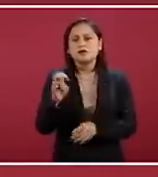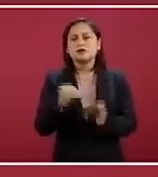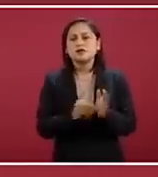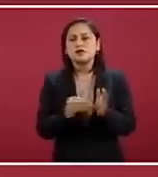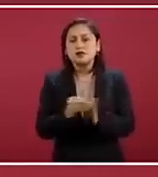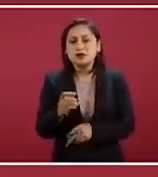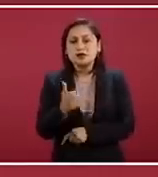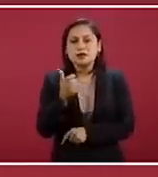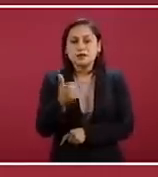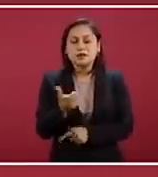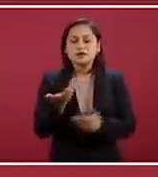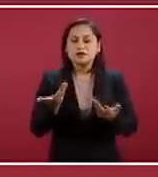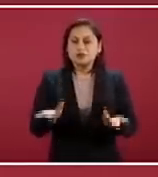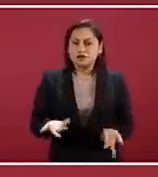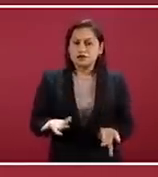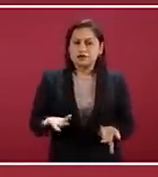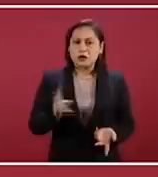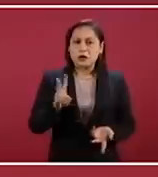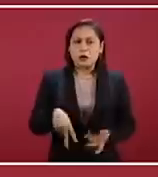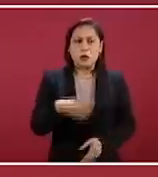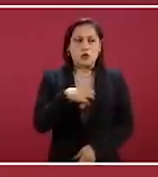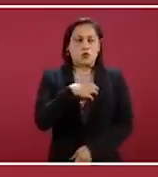Imagínense lo satisfactorio que es